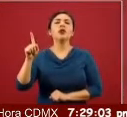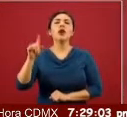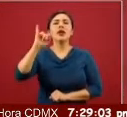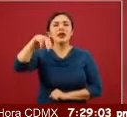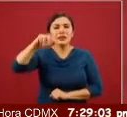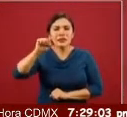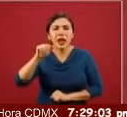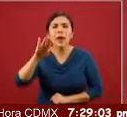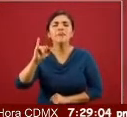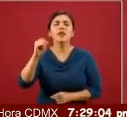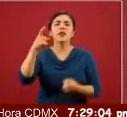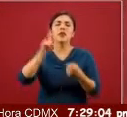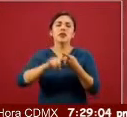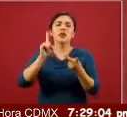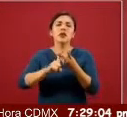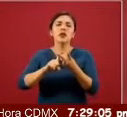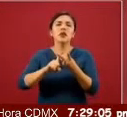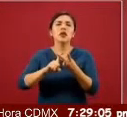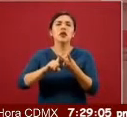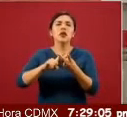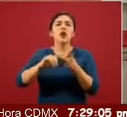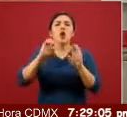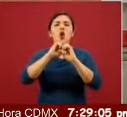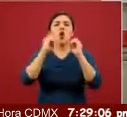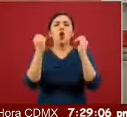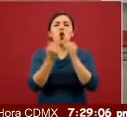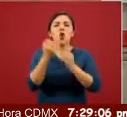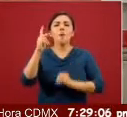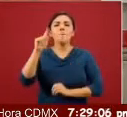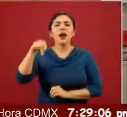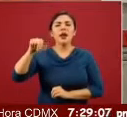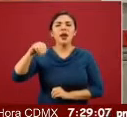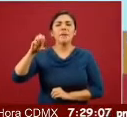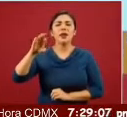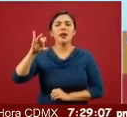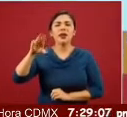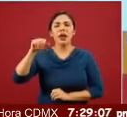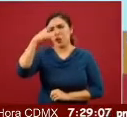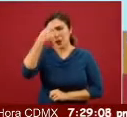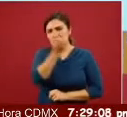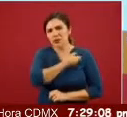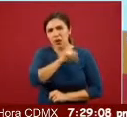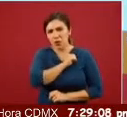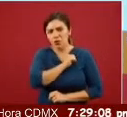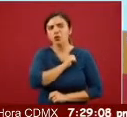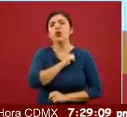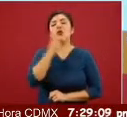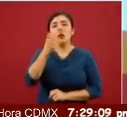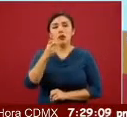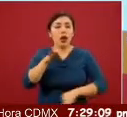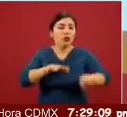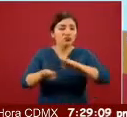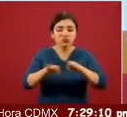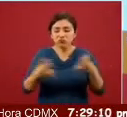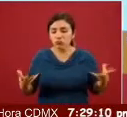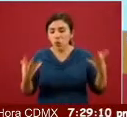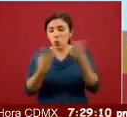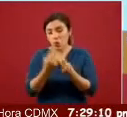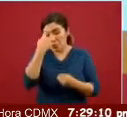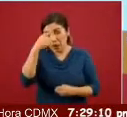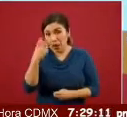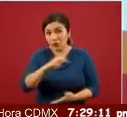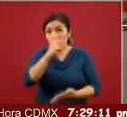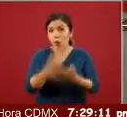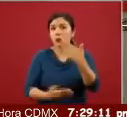INSABI y la Secretaría de Salud, que estamos trabajando juntos para que este programa sea